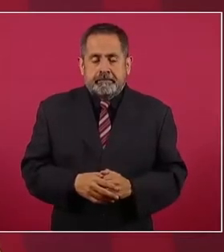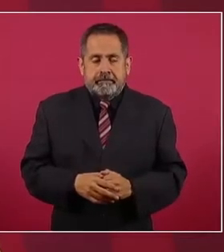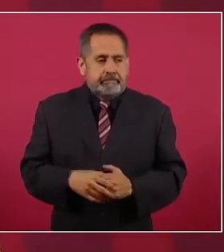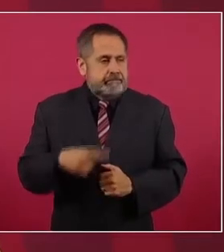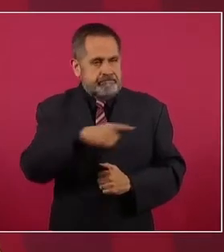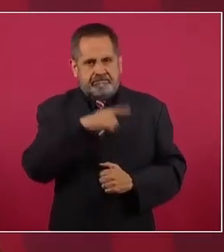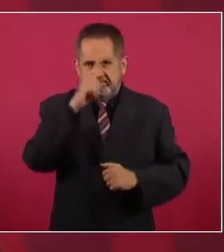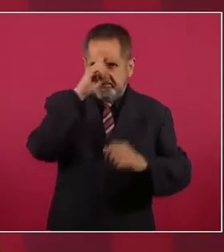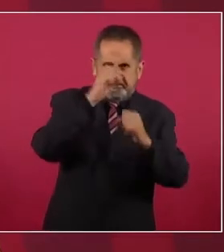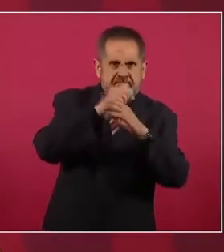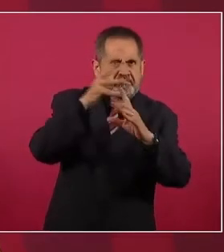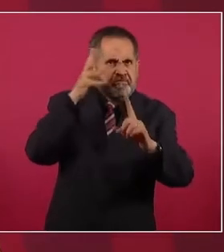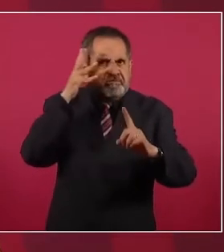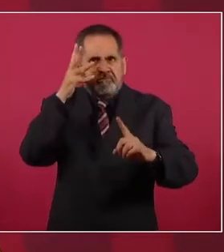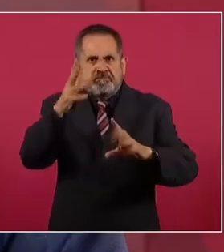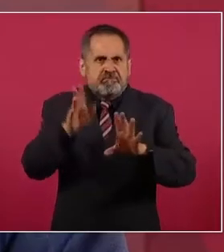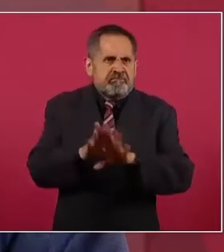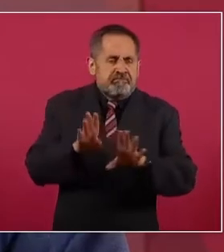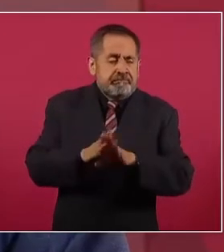visionaria.